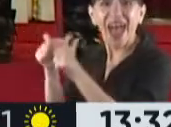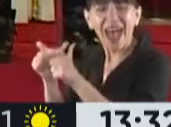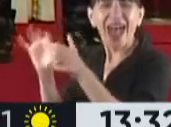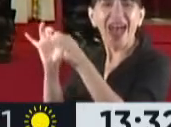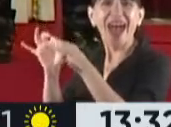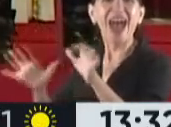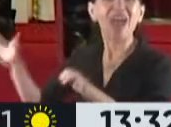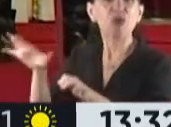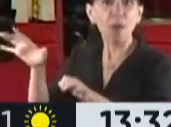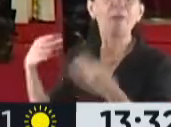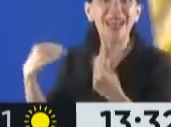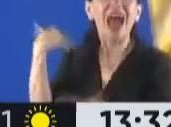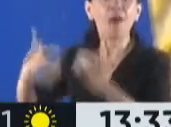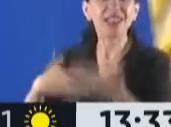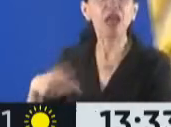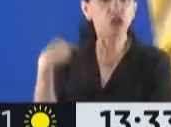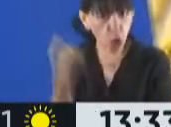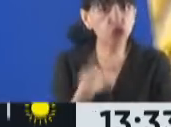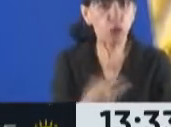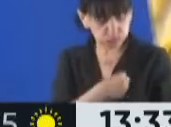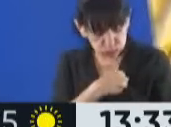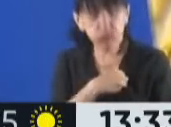Nosotros creemos en el acuerdo Unión